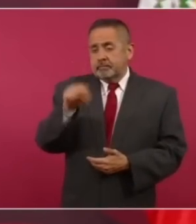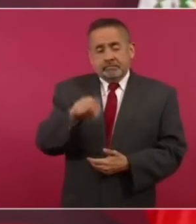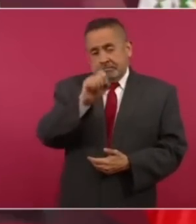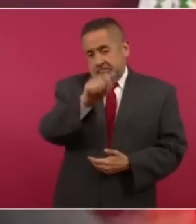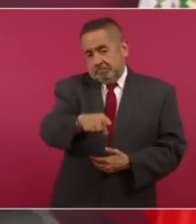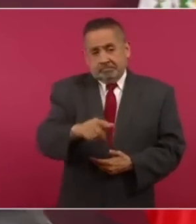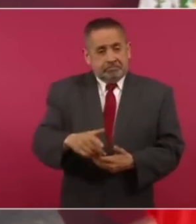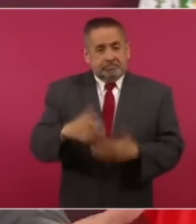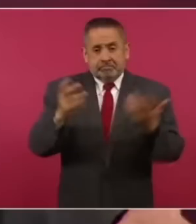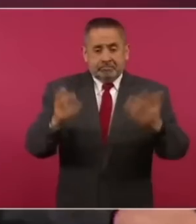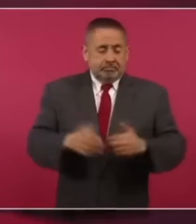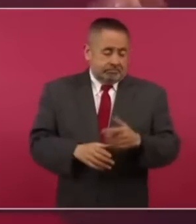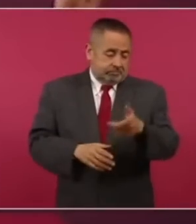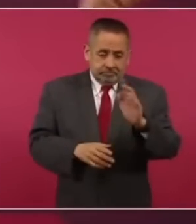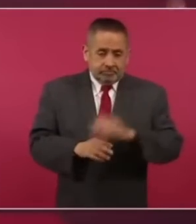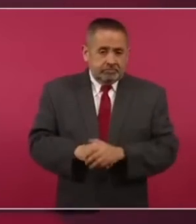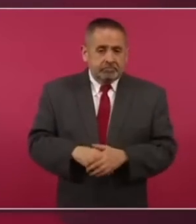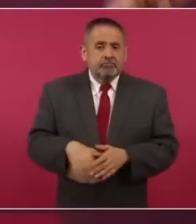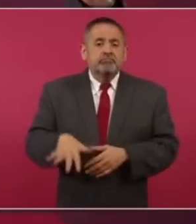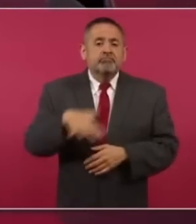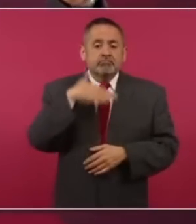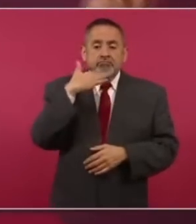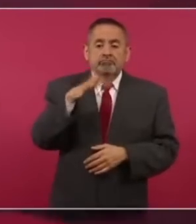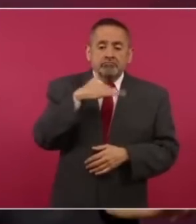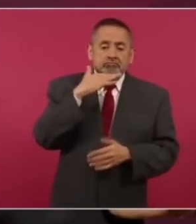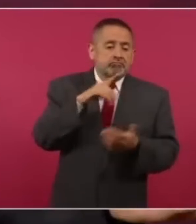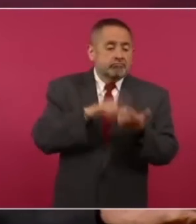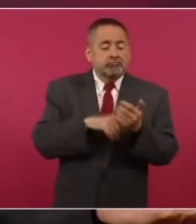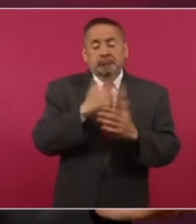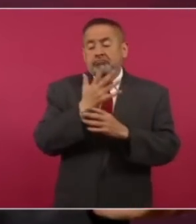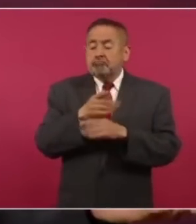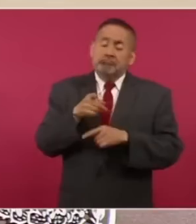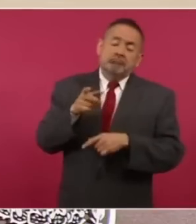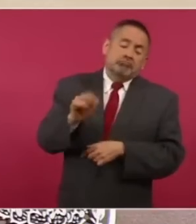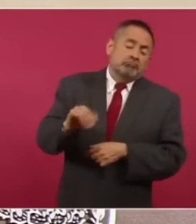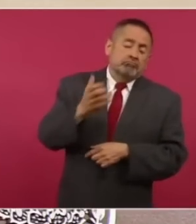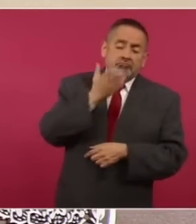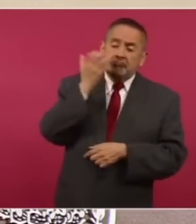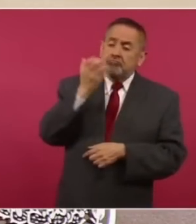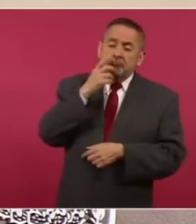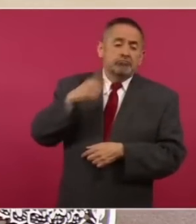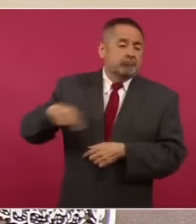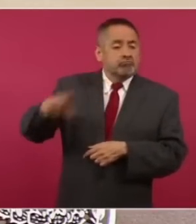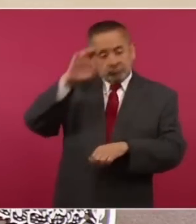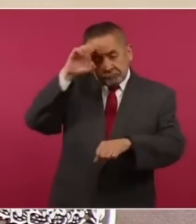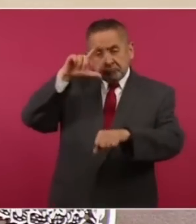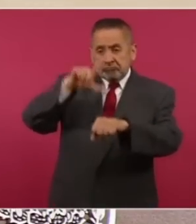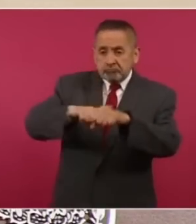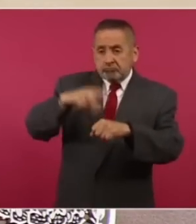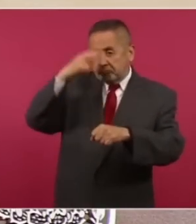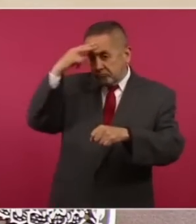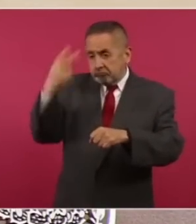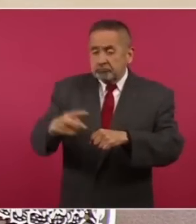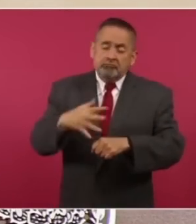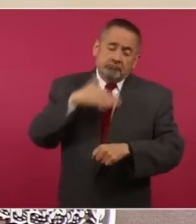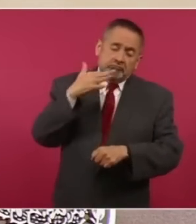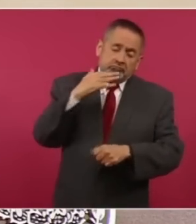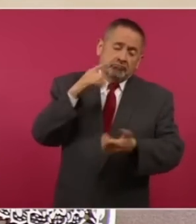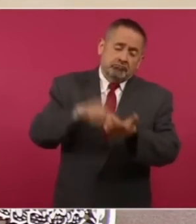Que la corrupción era parte de la cultura del pueblo de